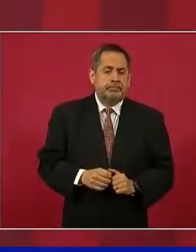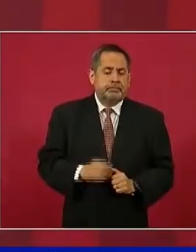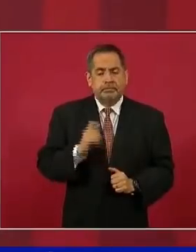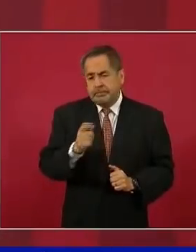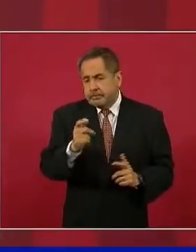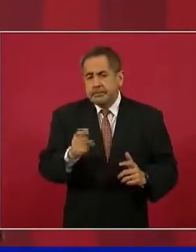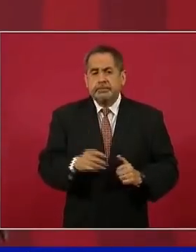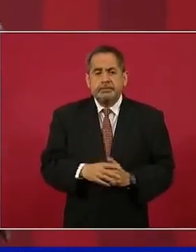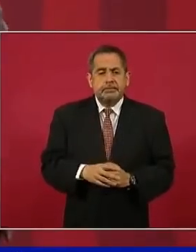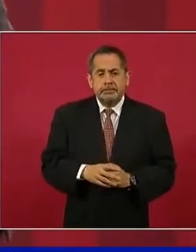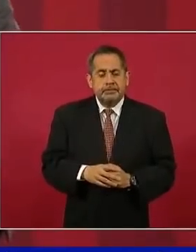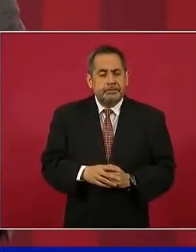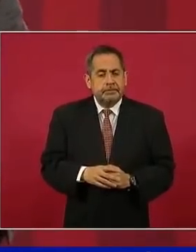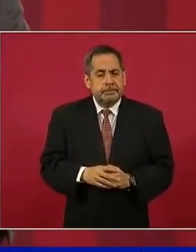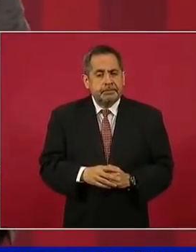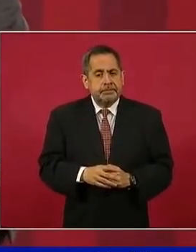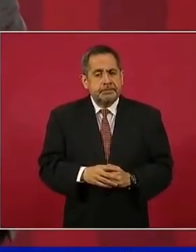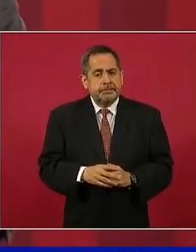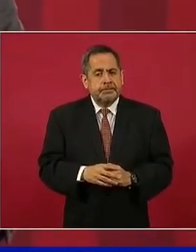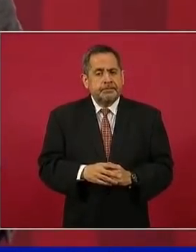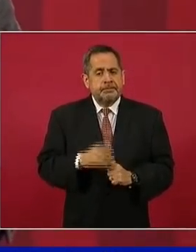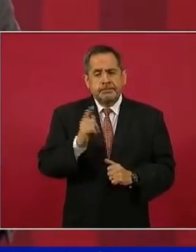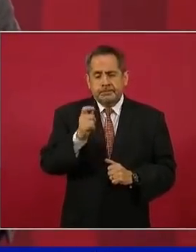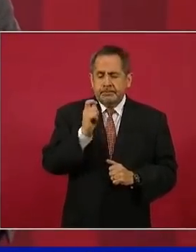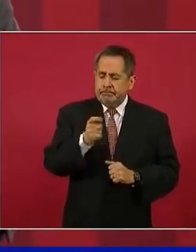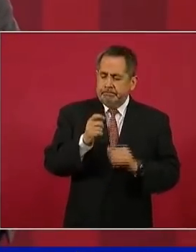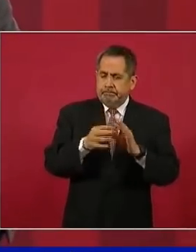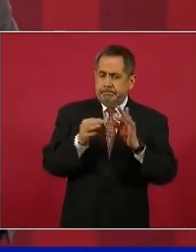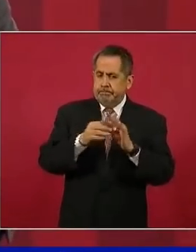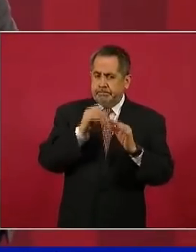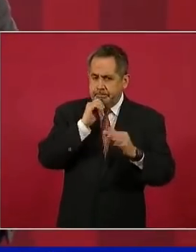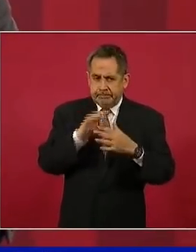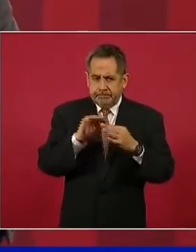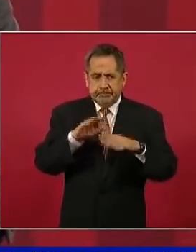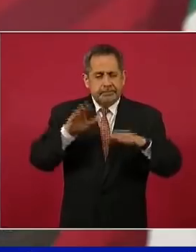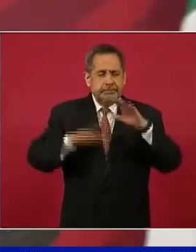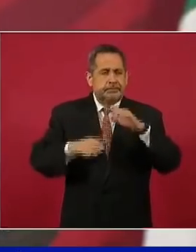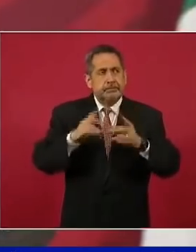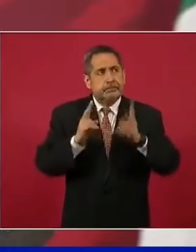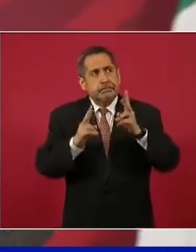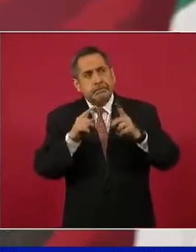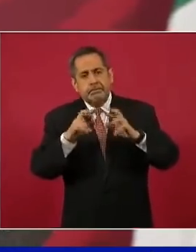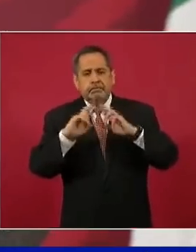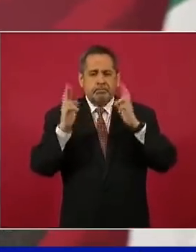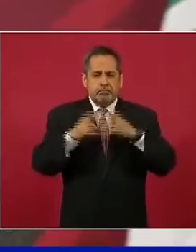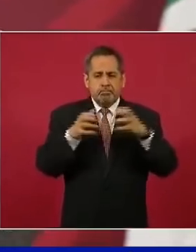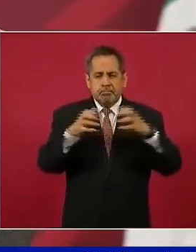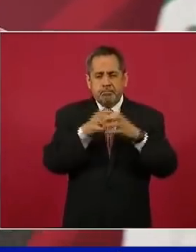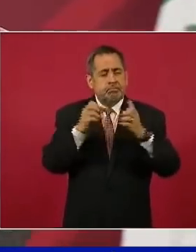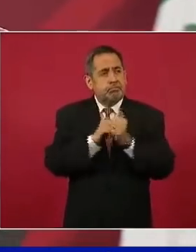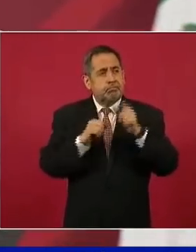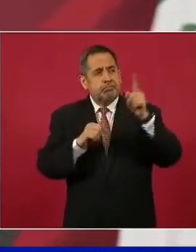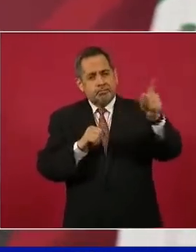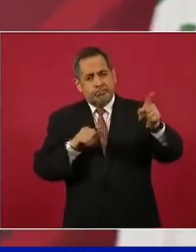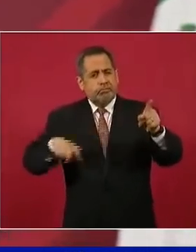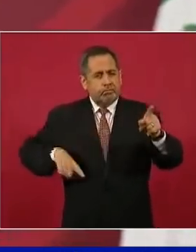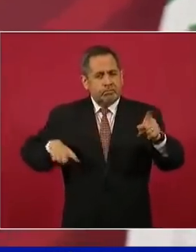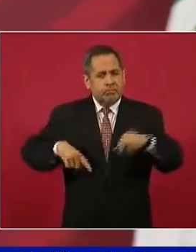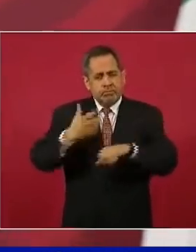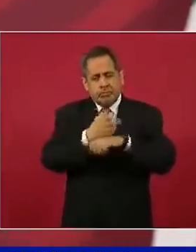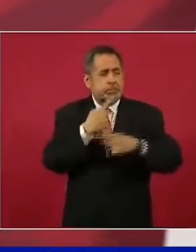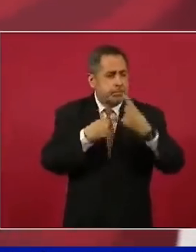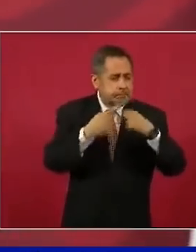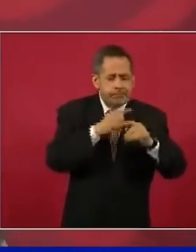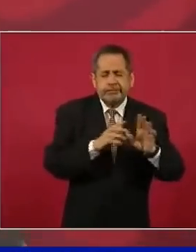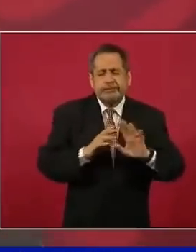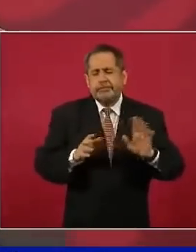Más que no lo trato a veces en las reuniones que tenemos con el gobierno de Estados